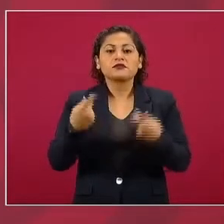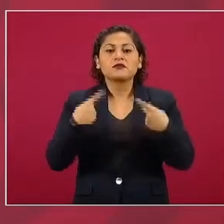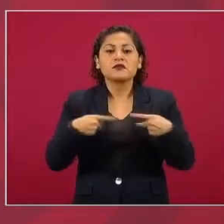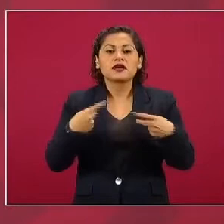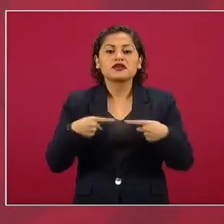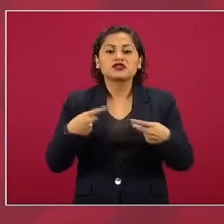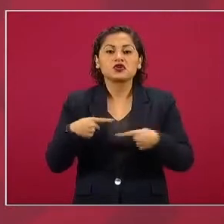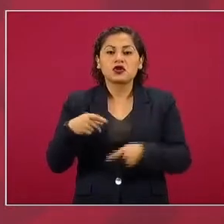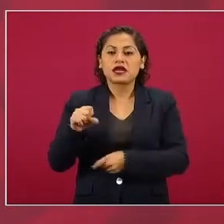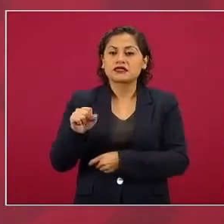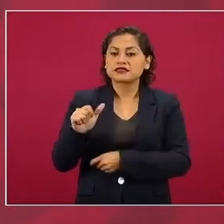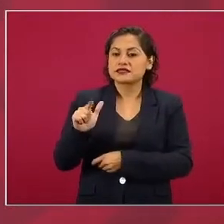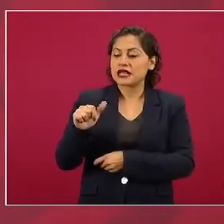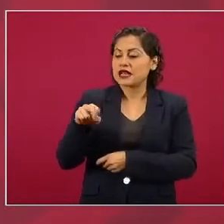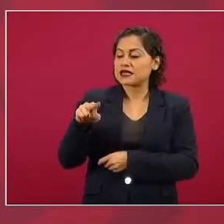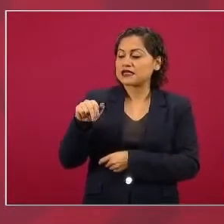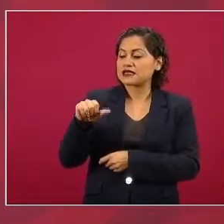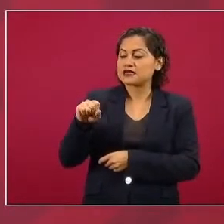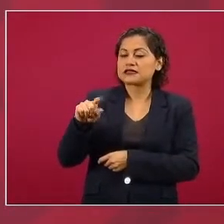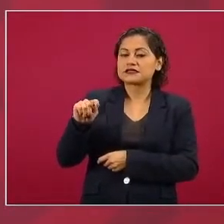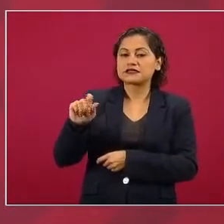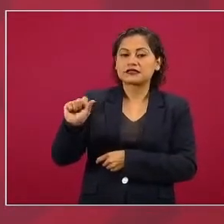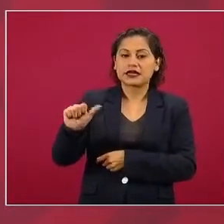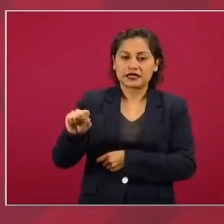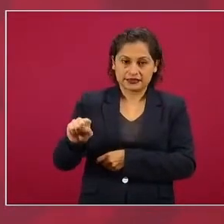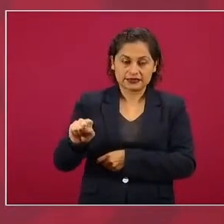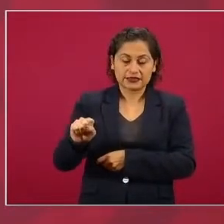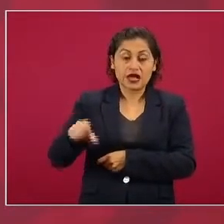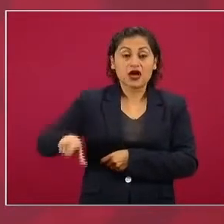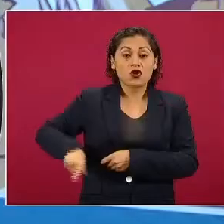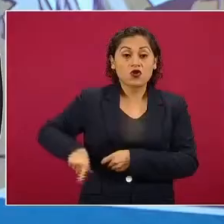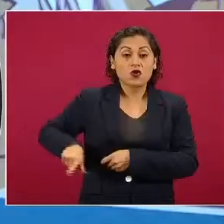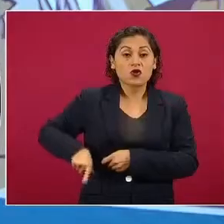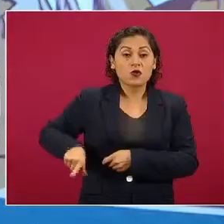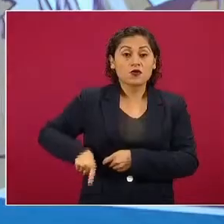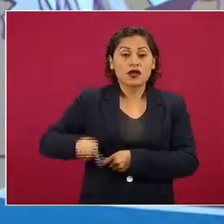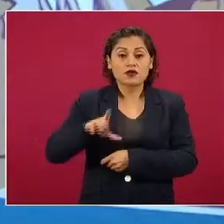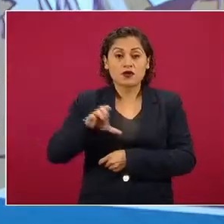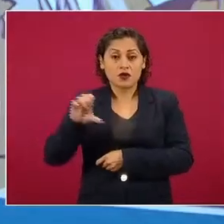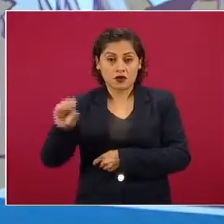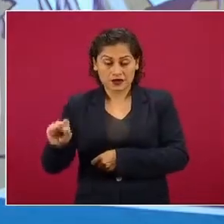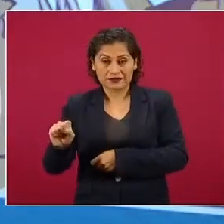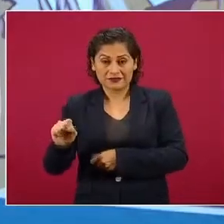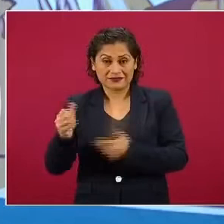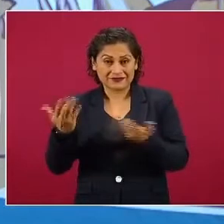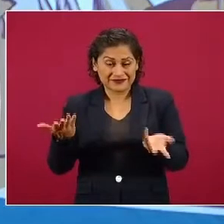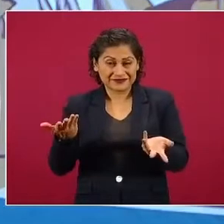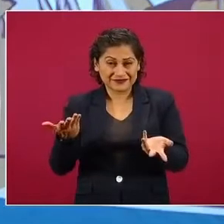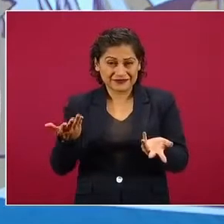que es lo que representa el modelo neoliberal mexicano.